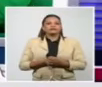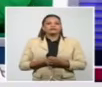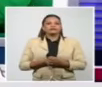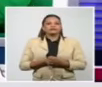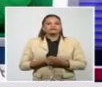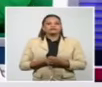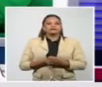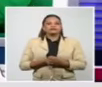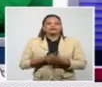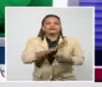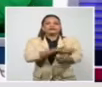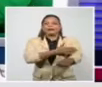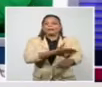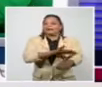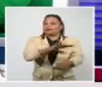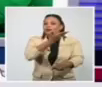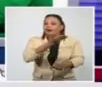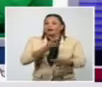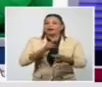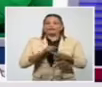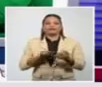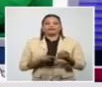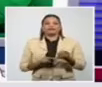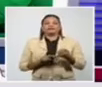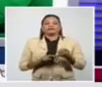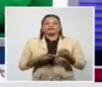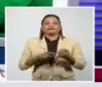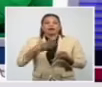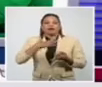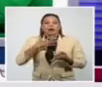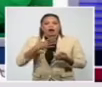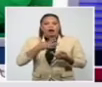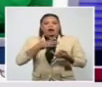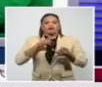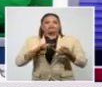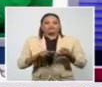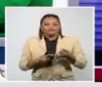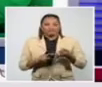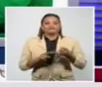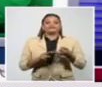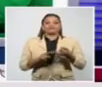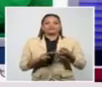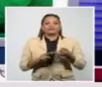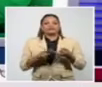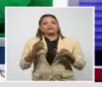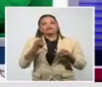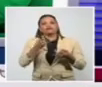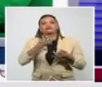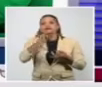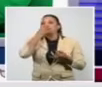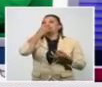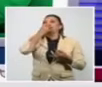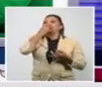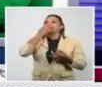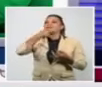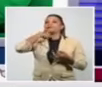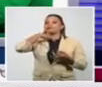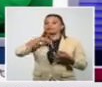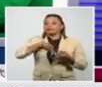hipotensión arterial marcada, falta de aire, fue necesario intubarlo y ventilarlo